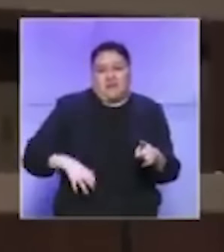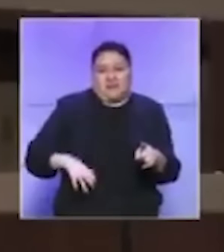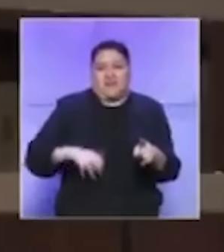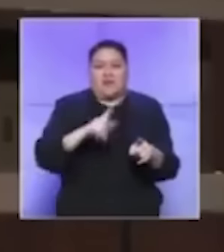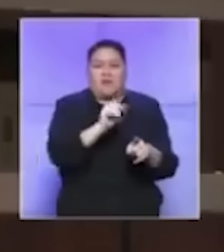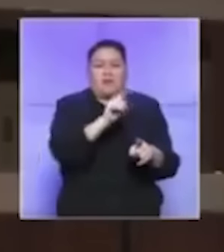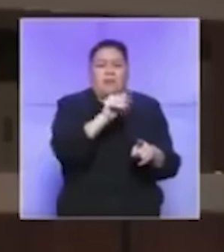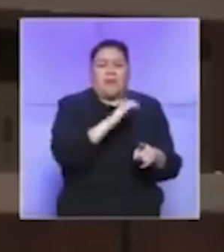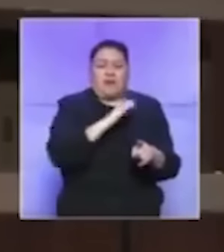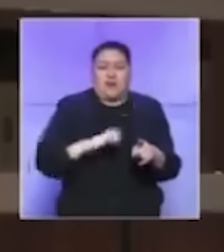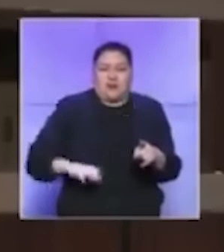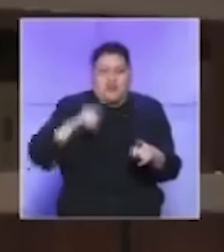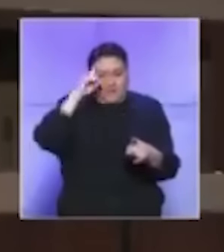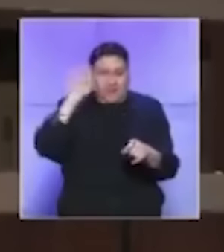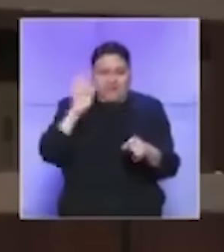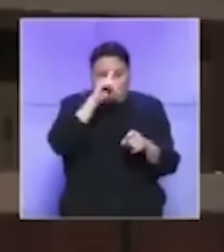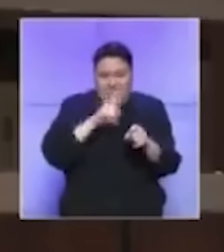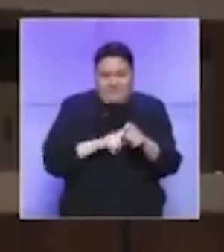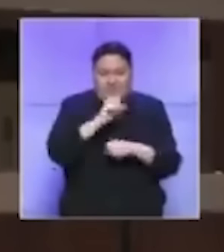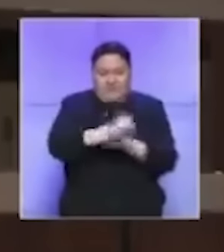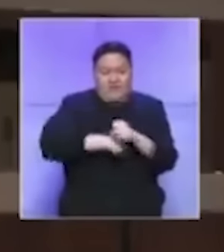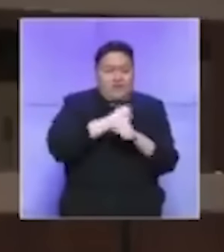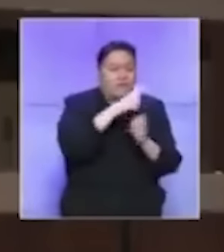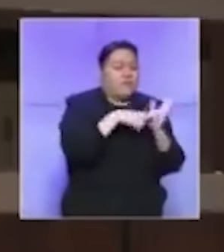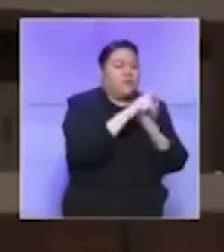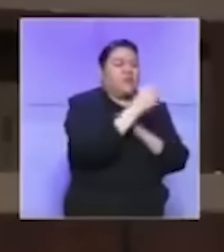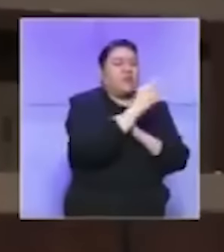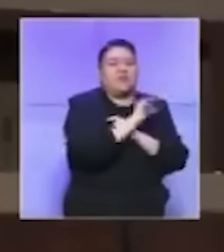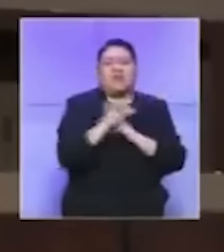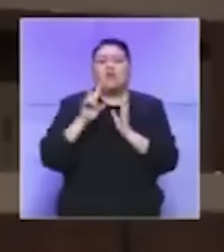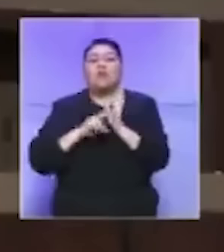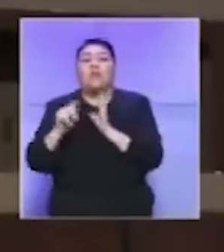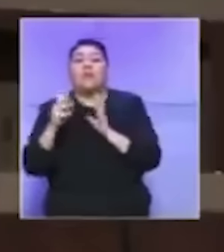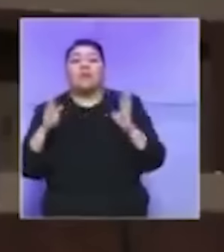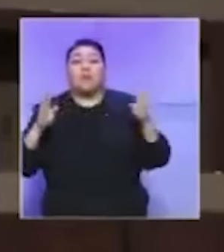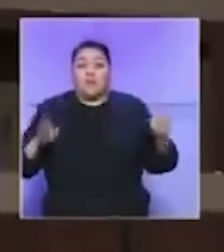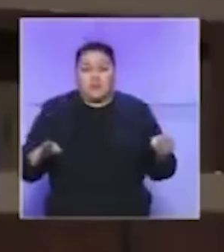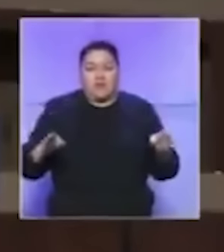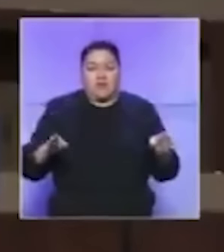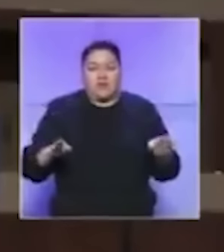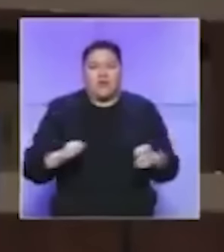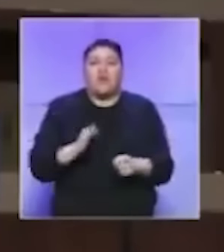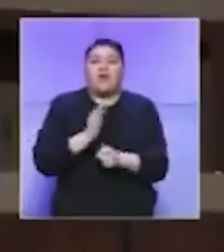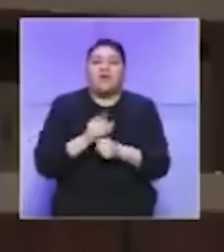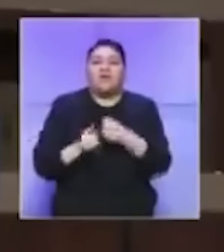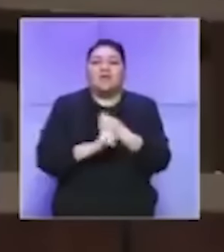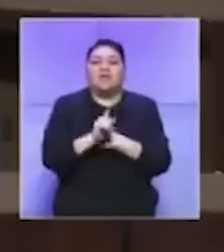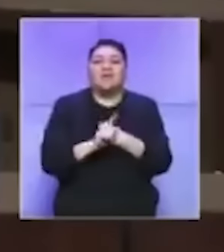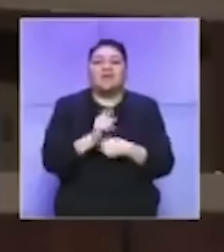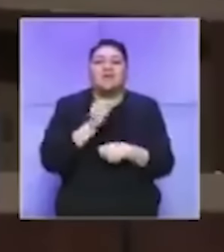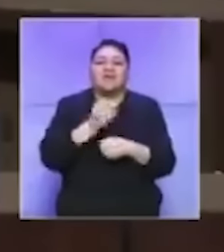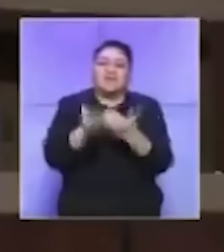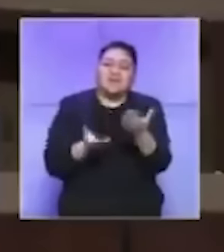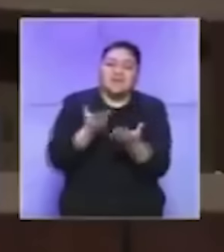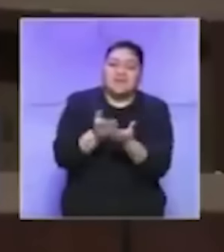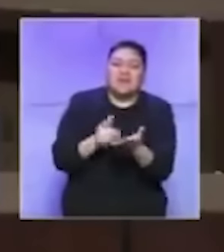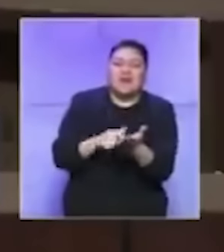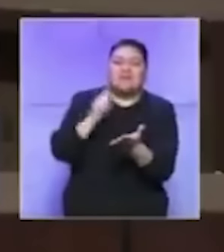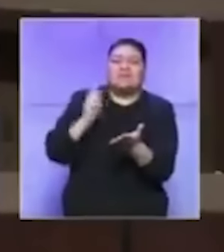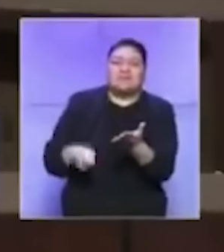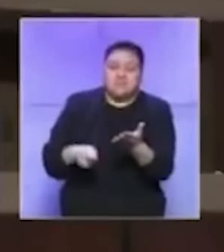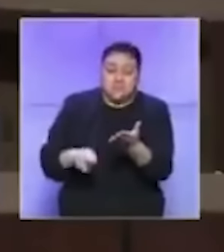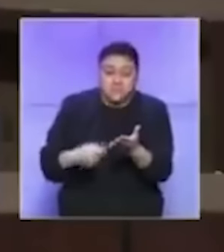Morena para el proceso electoral federal 2023-2024. El problema que se nos presenta en este caso es